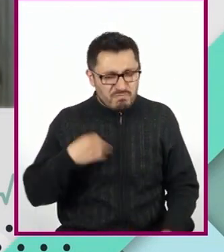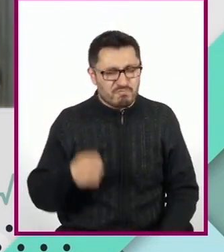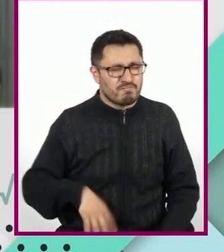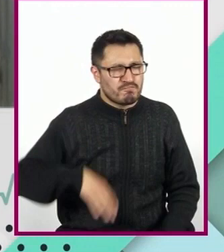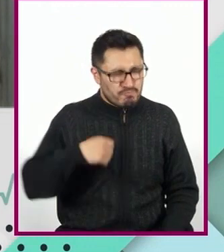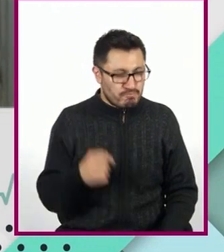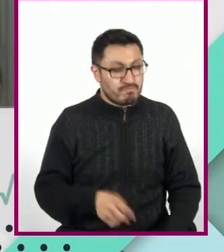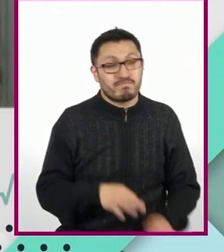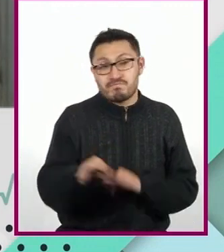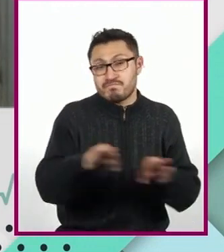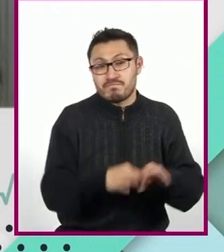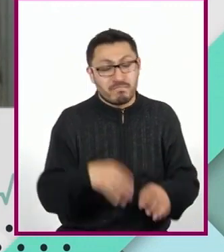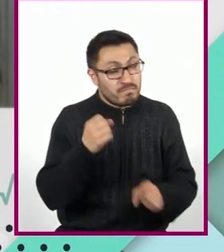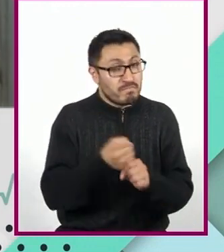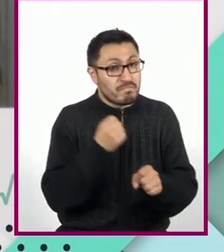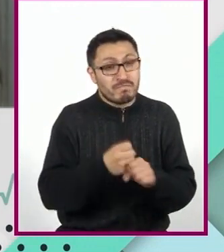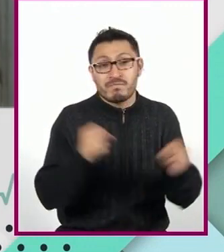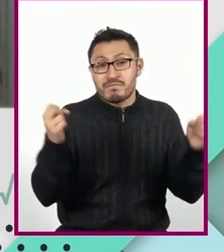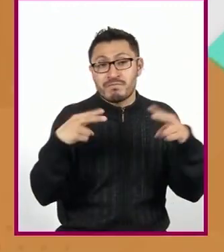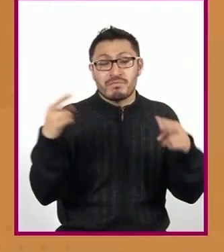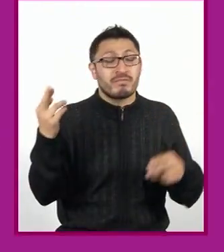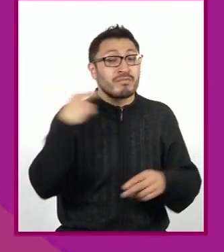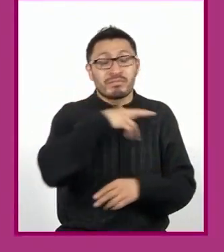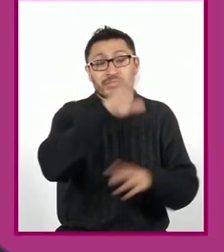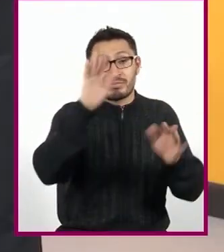y empeño. Hasta la próxima.